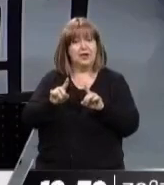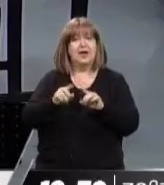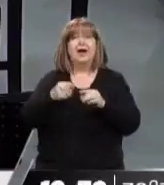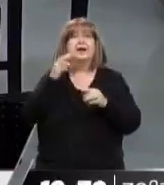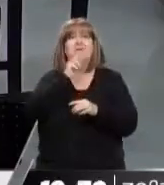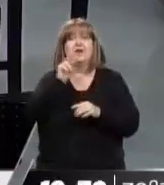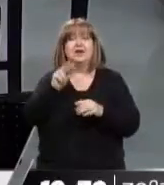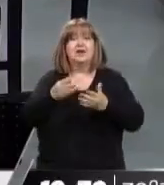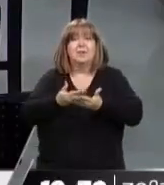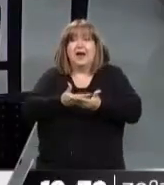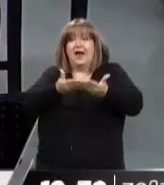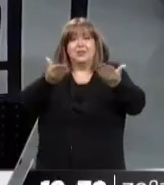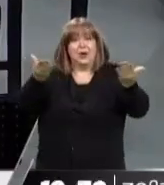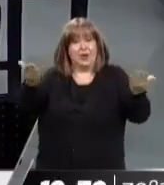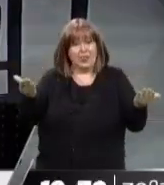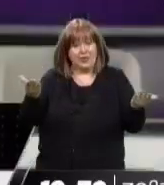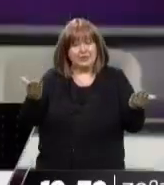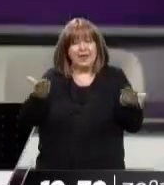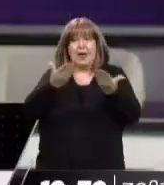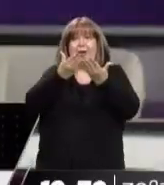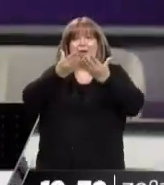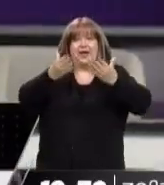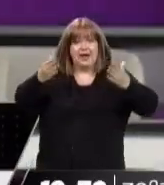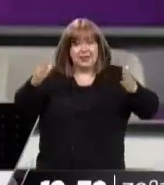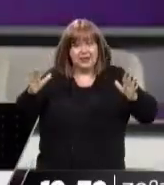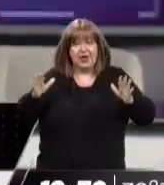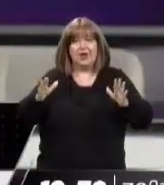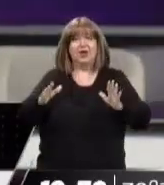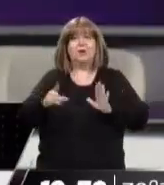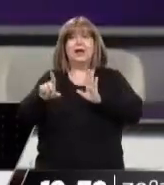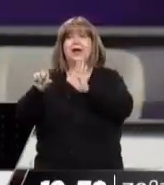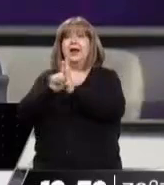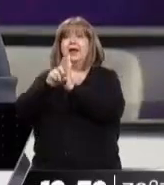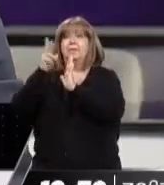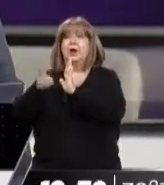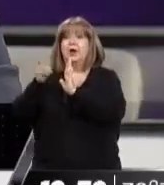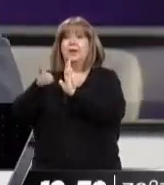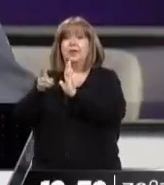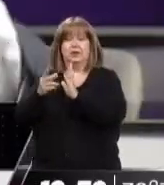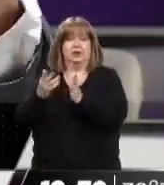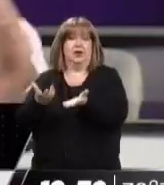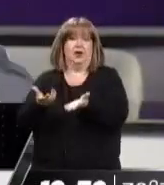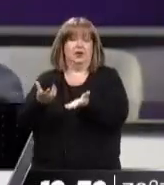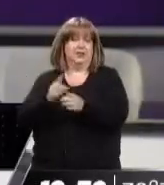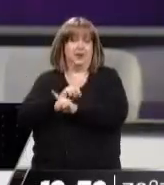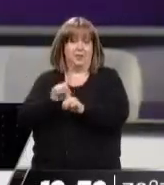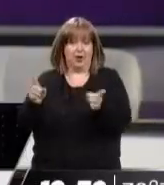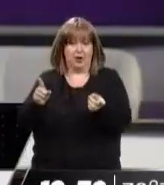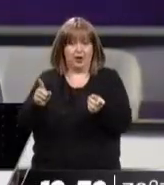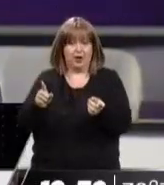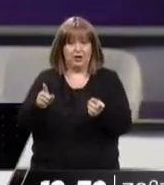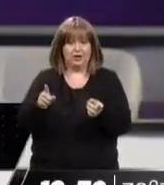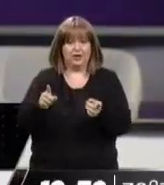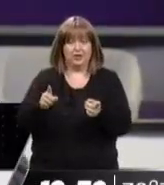que es la trampa de barata, de decir que con una ley solucionamos todo. Bueno, a ver, hay estereotipos de belleza, hay gente que cosifica a las